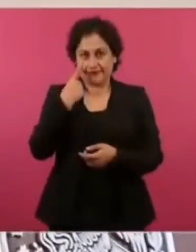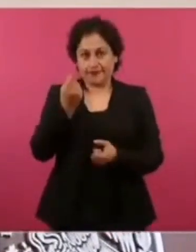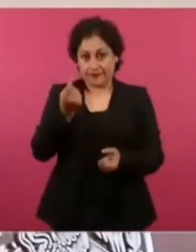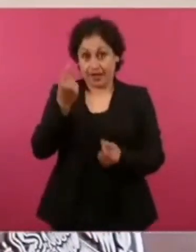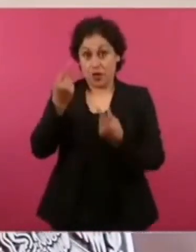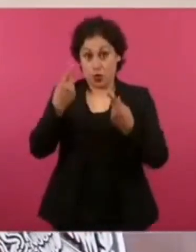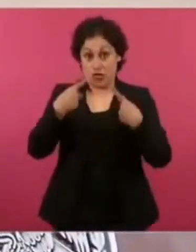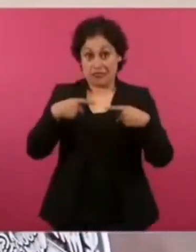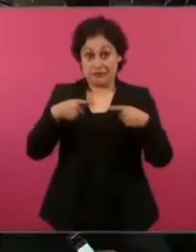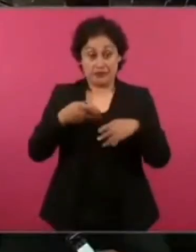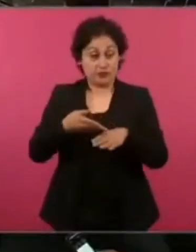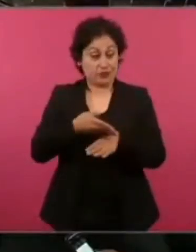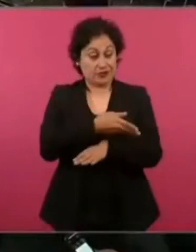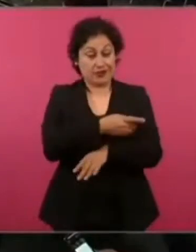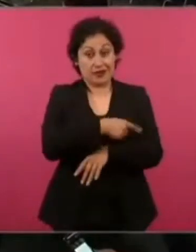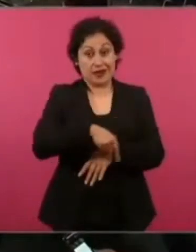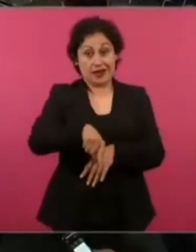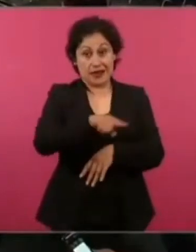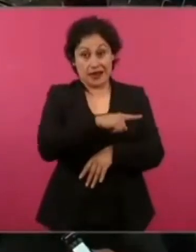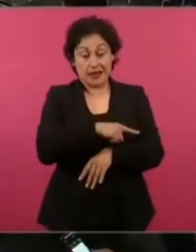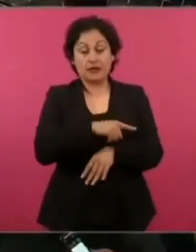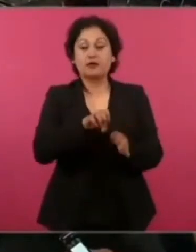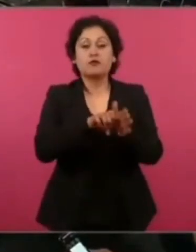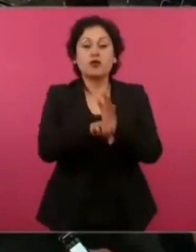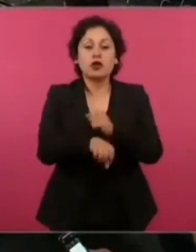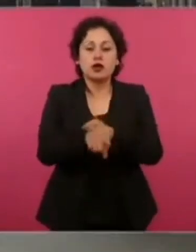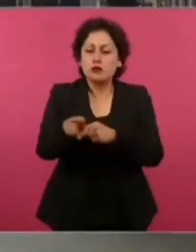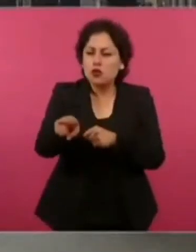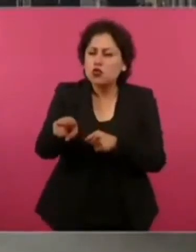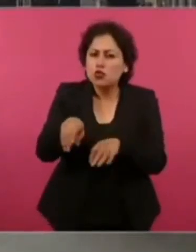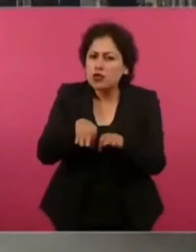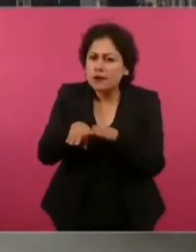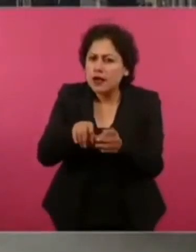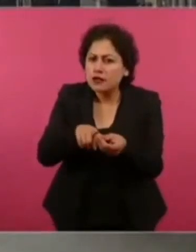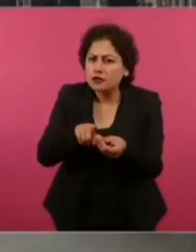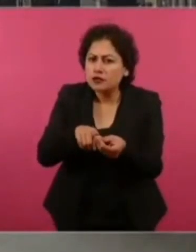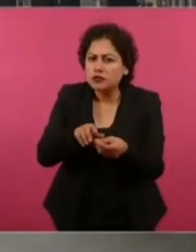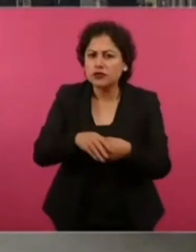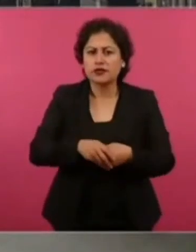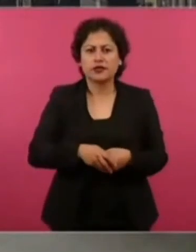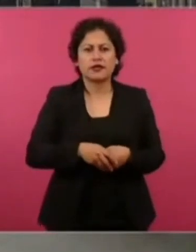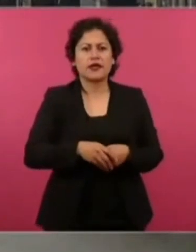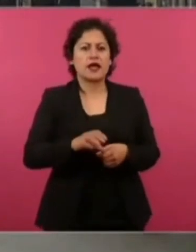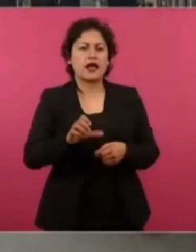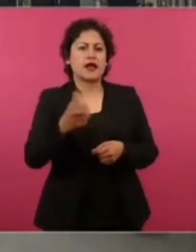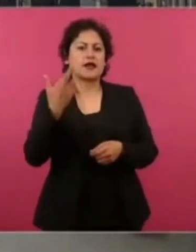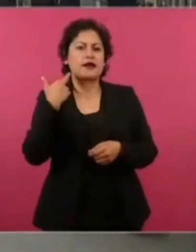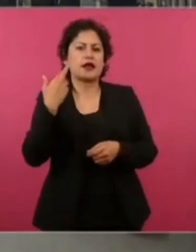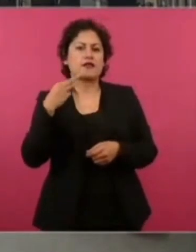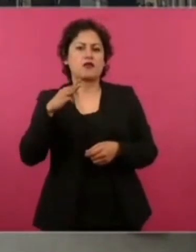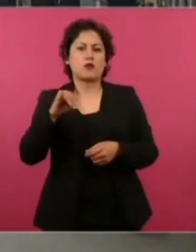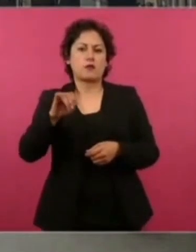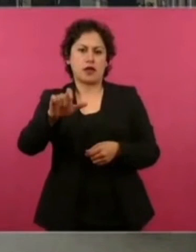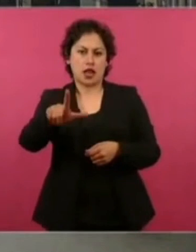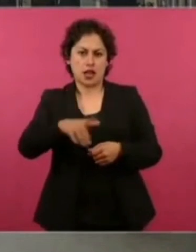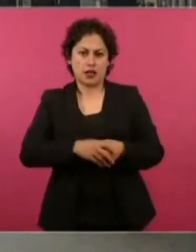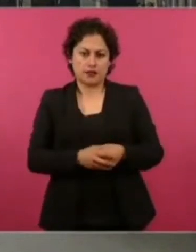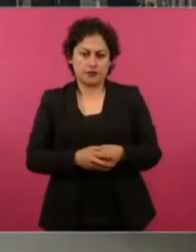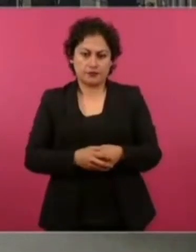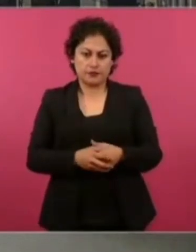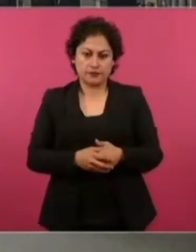tu medio, por ejemplo, ¿de qué periódico eres tú o de qué radio? De Núcleo Radio Mil, NR. Eso es. ¿No?